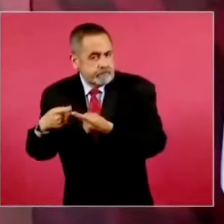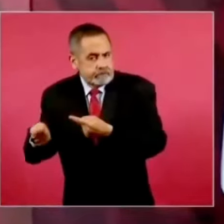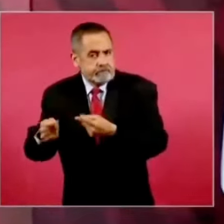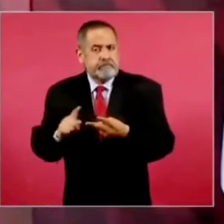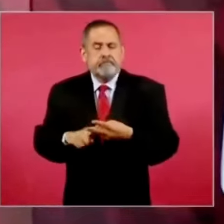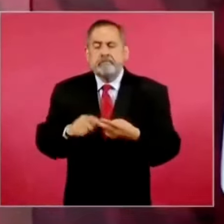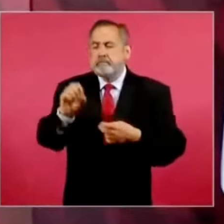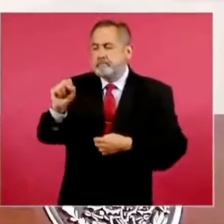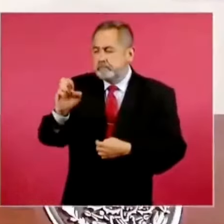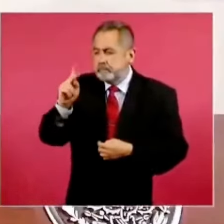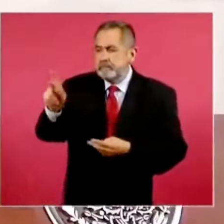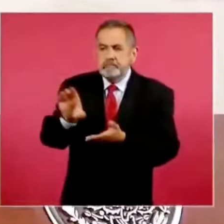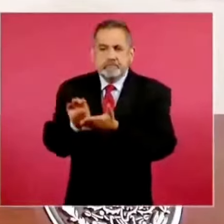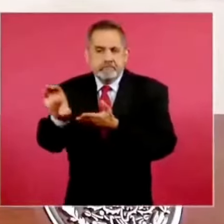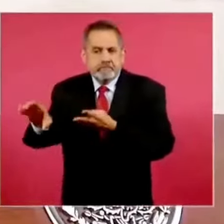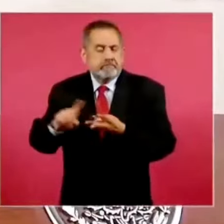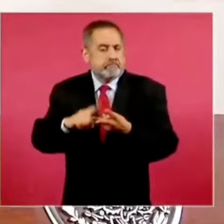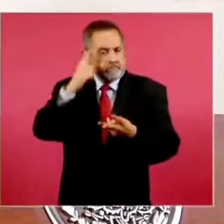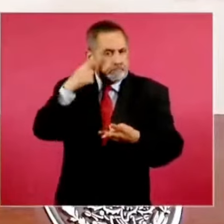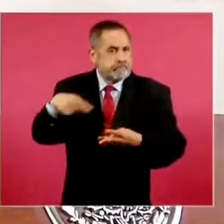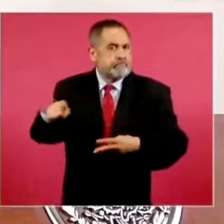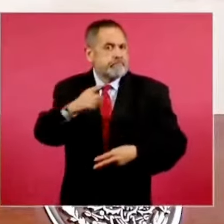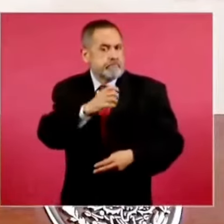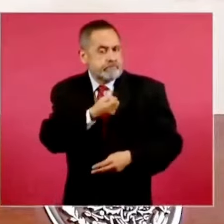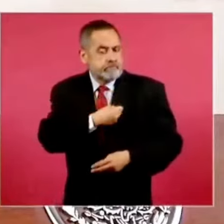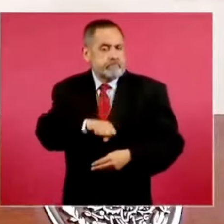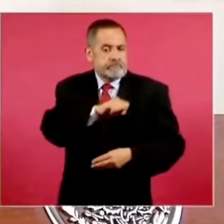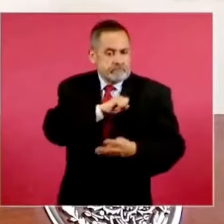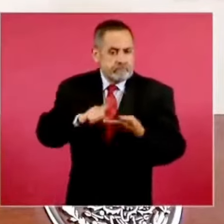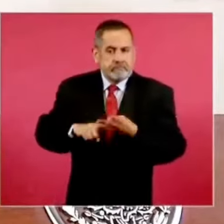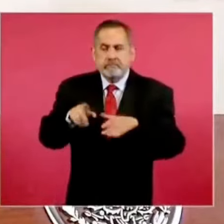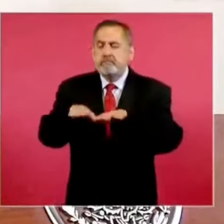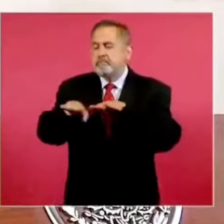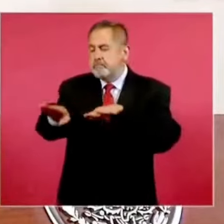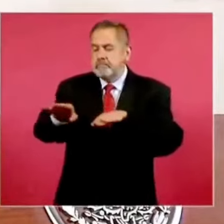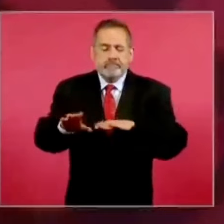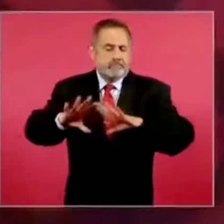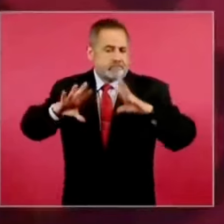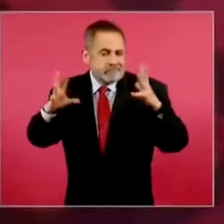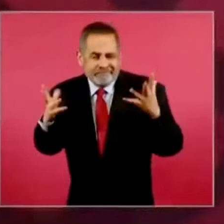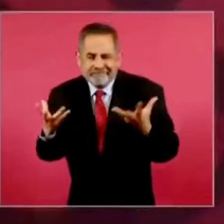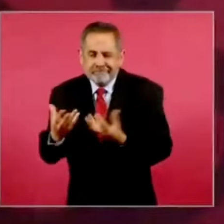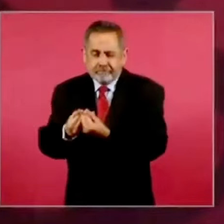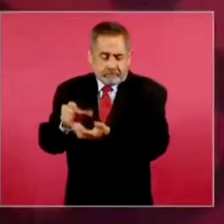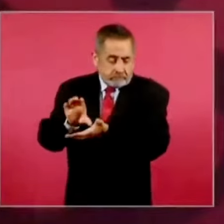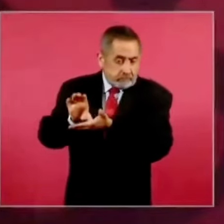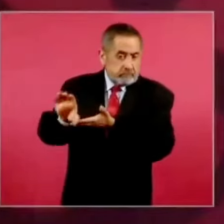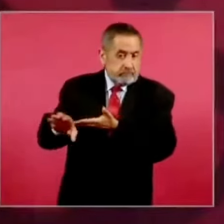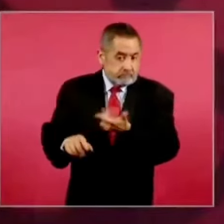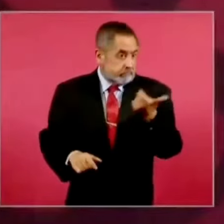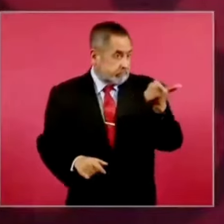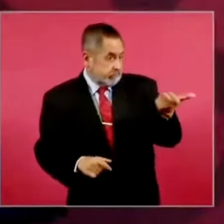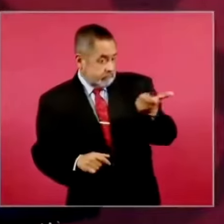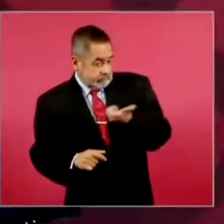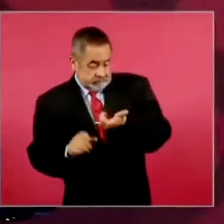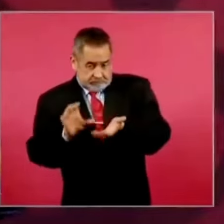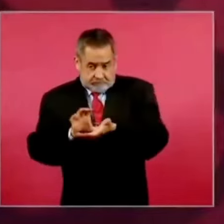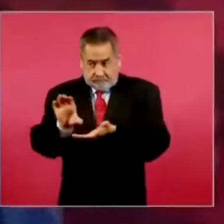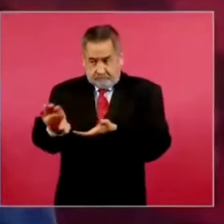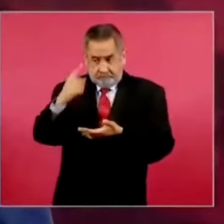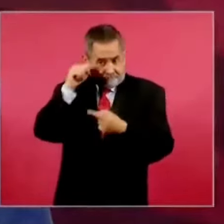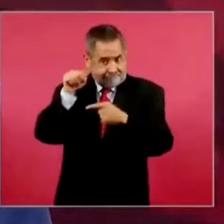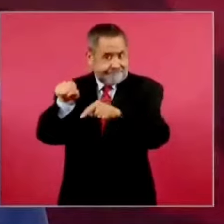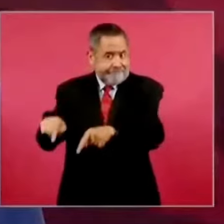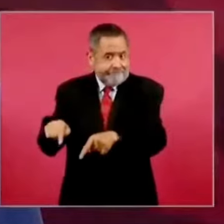educación pública, para la salud, para las carreteras, para las obras, para el desarrollo del